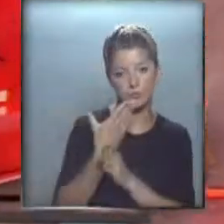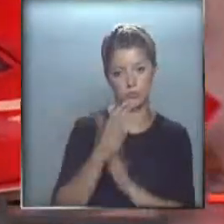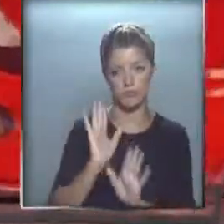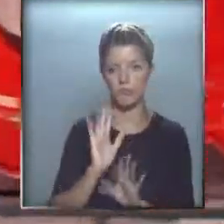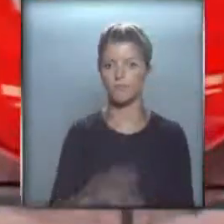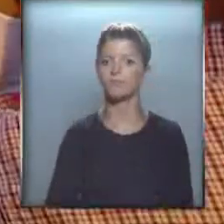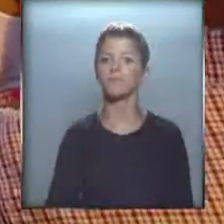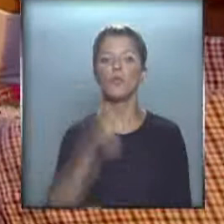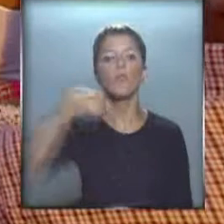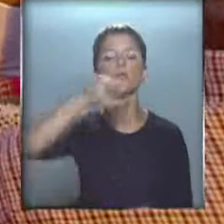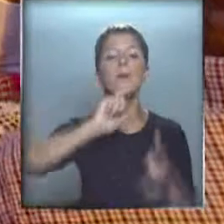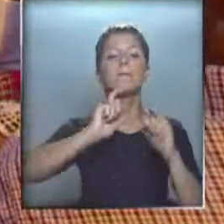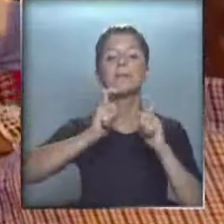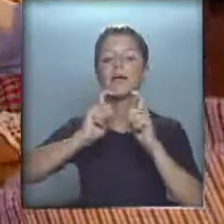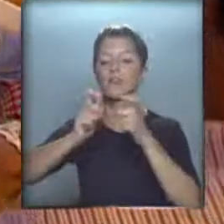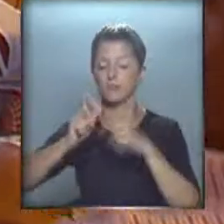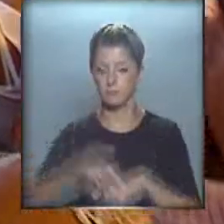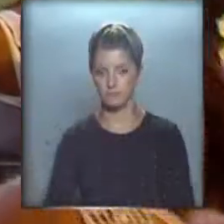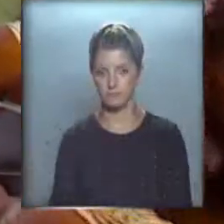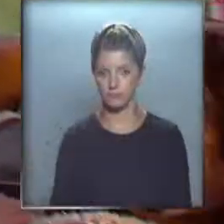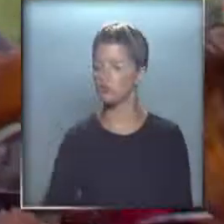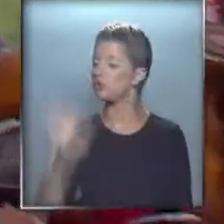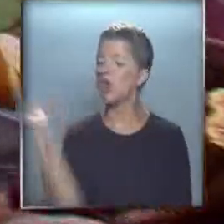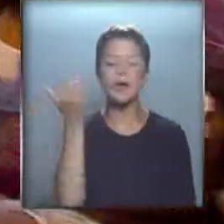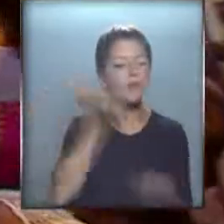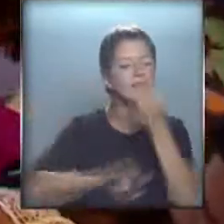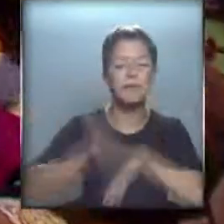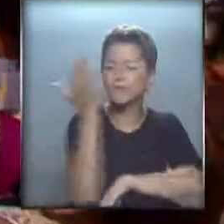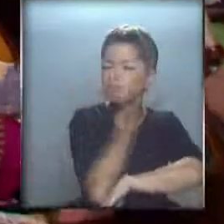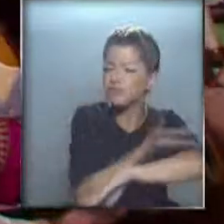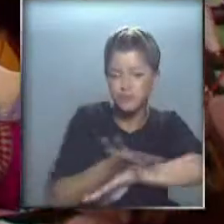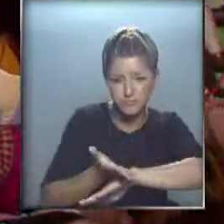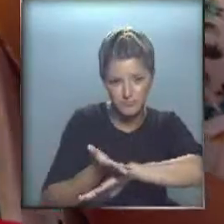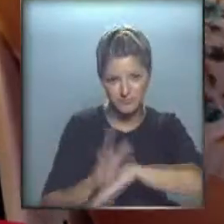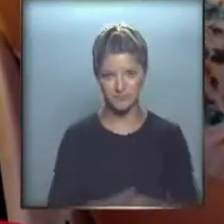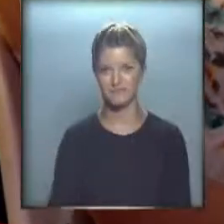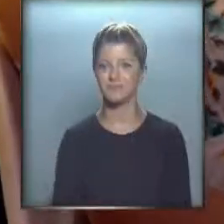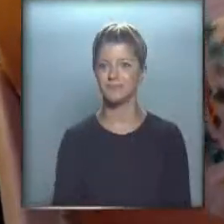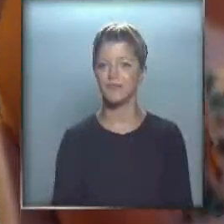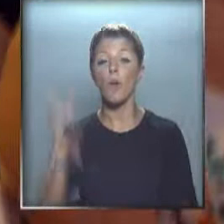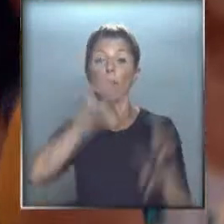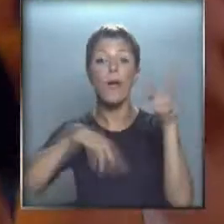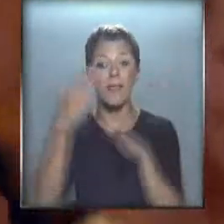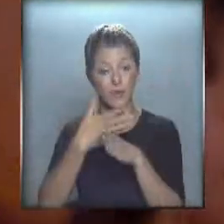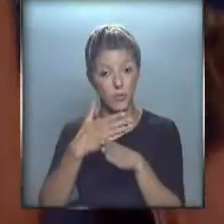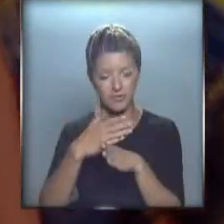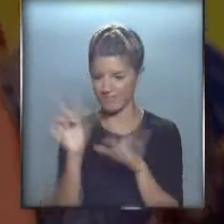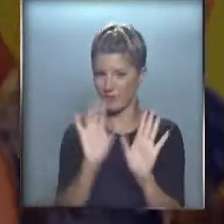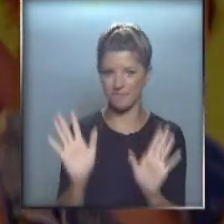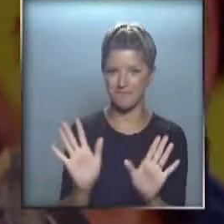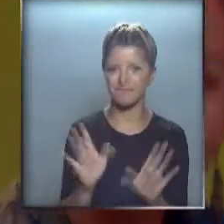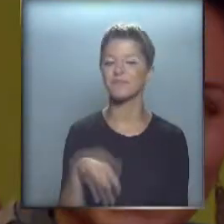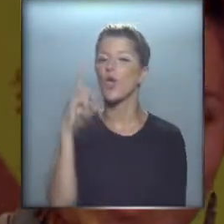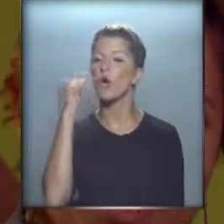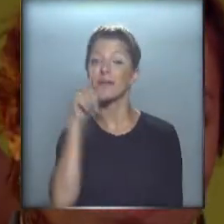¿Qué aplicaciones usan? A ver. Todas, quiero escuchar todas. Buscando novio, no. Hola,